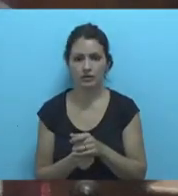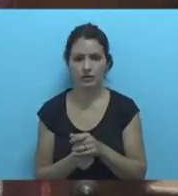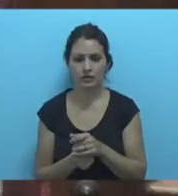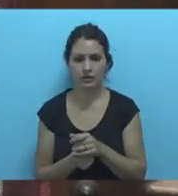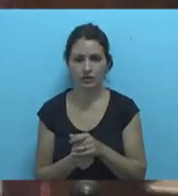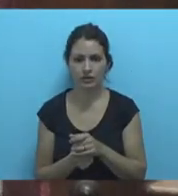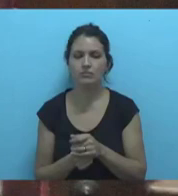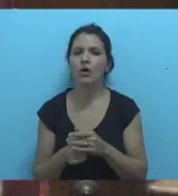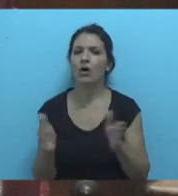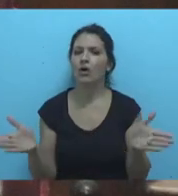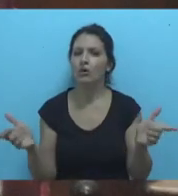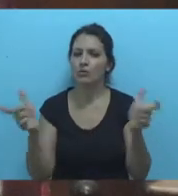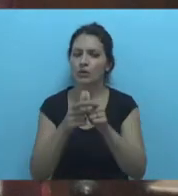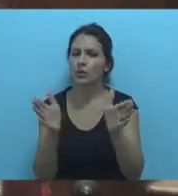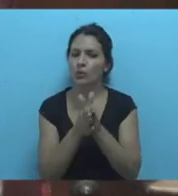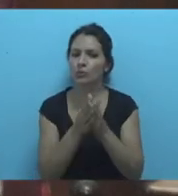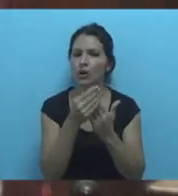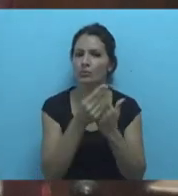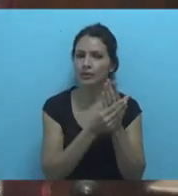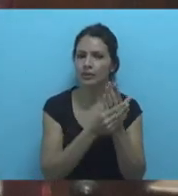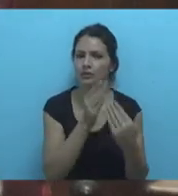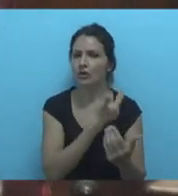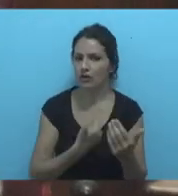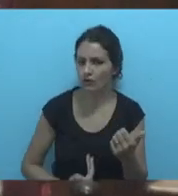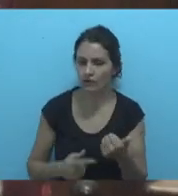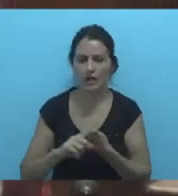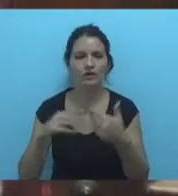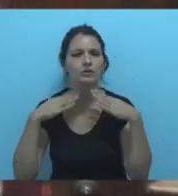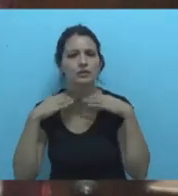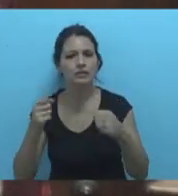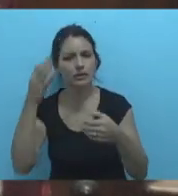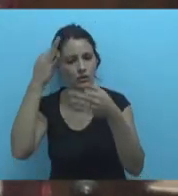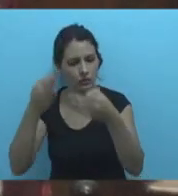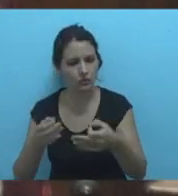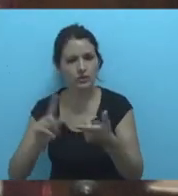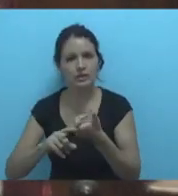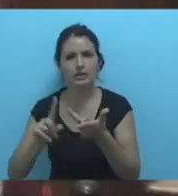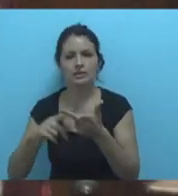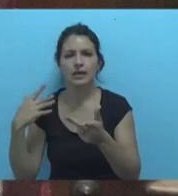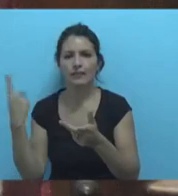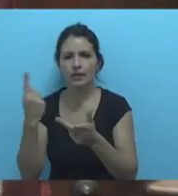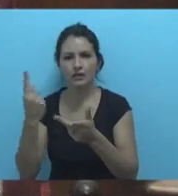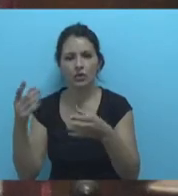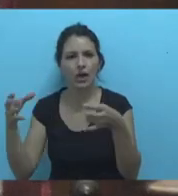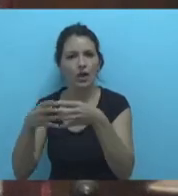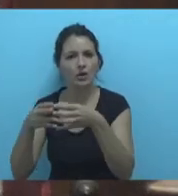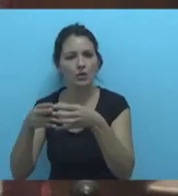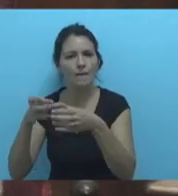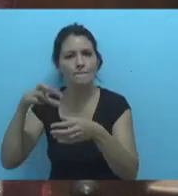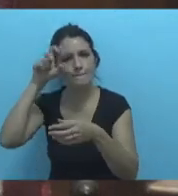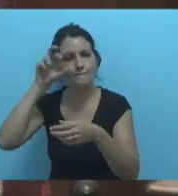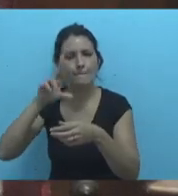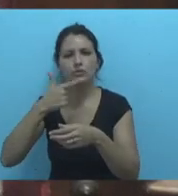sí por el ministro de Gobierno, por el secretario de Justicia y por la directora de Personas Jurídicas de la provincia, en función